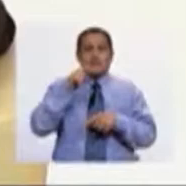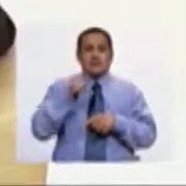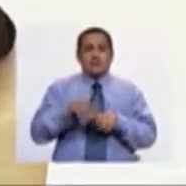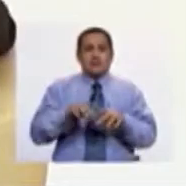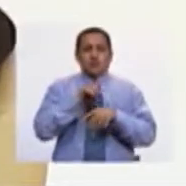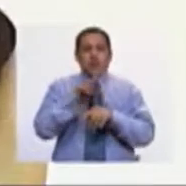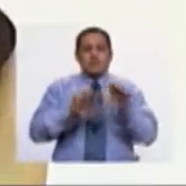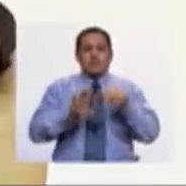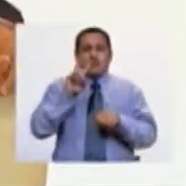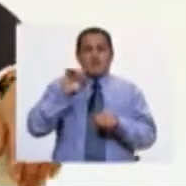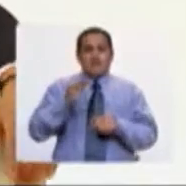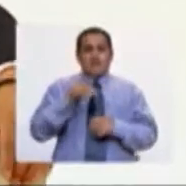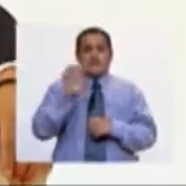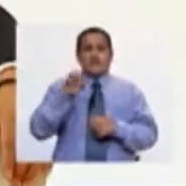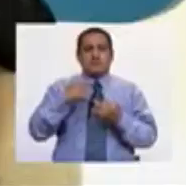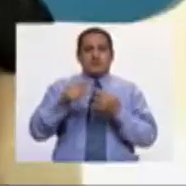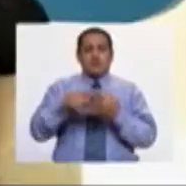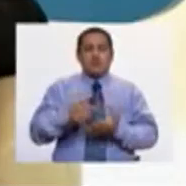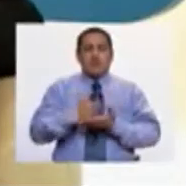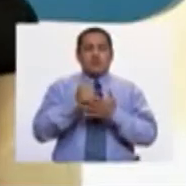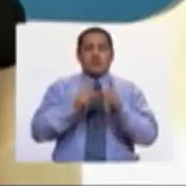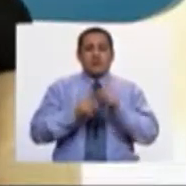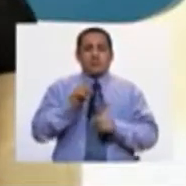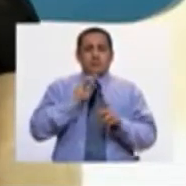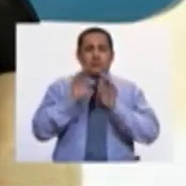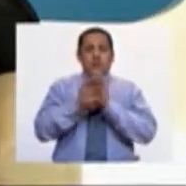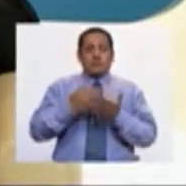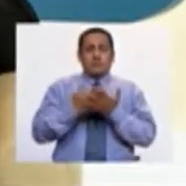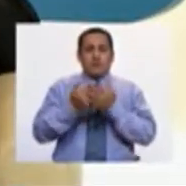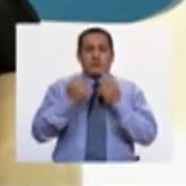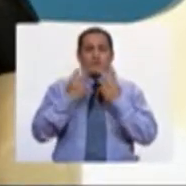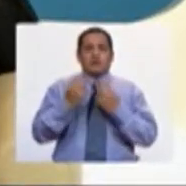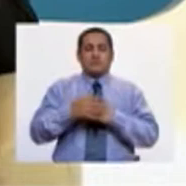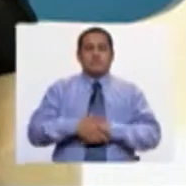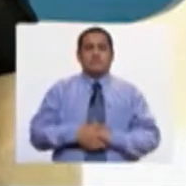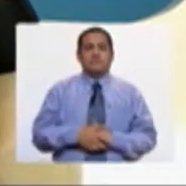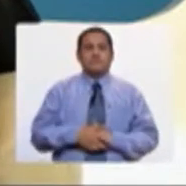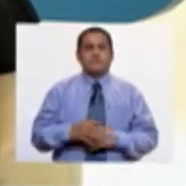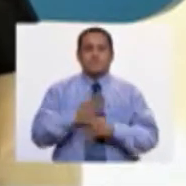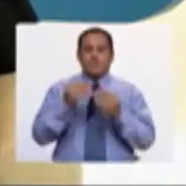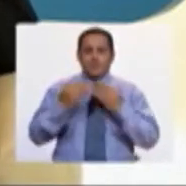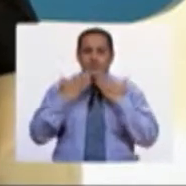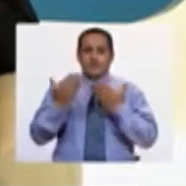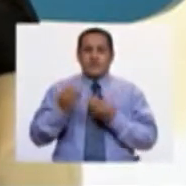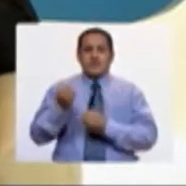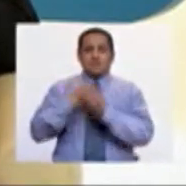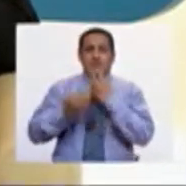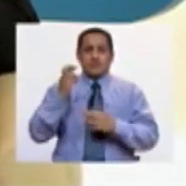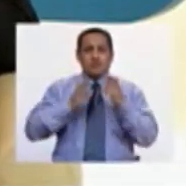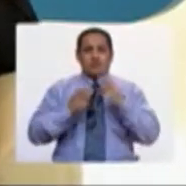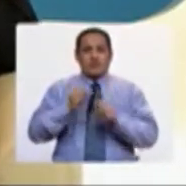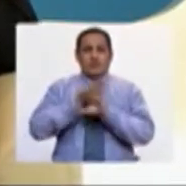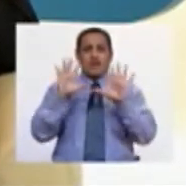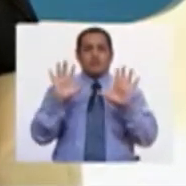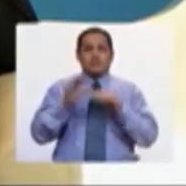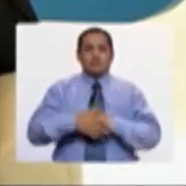requerían 12.500 plazas. Claro, y ya no queda libre albedrío sin ninguna motivación. Muy bien, muchas gracias, doctor Abad, por su